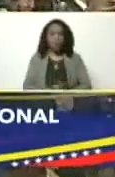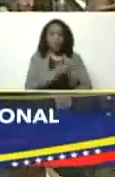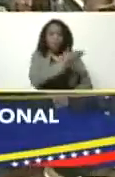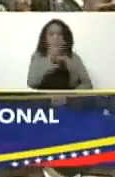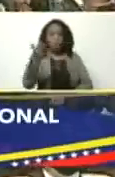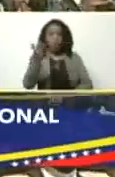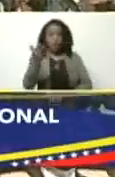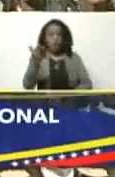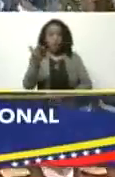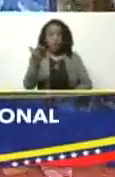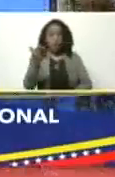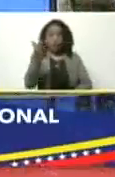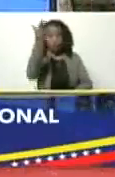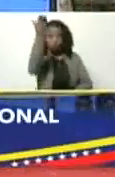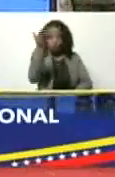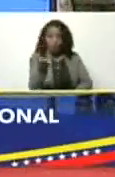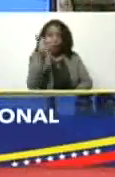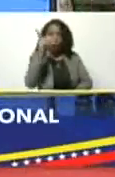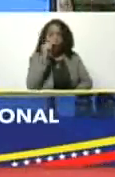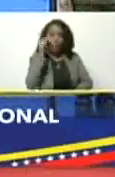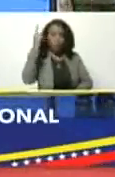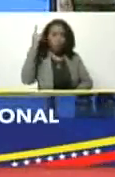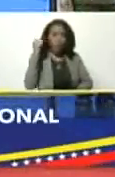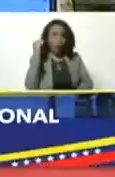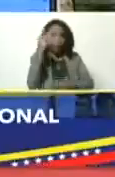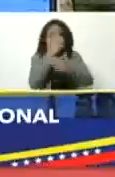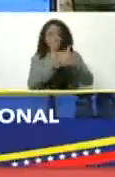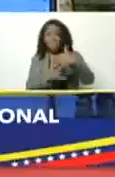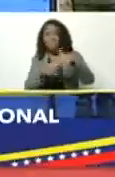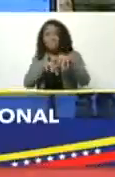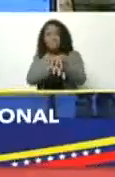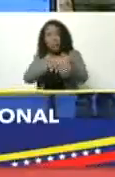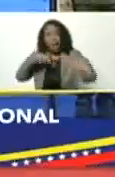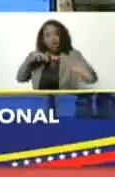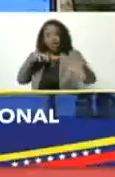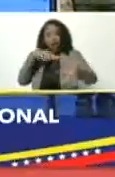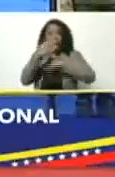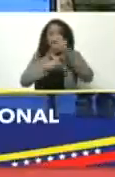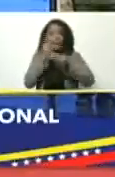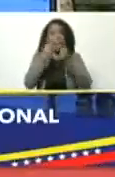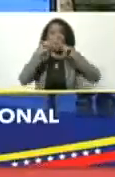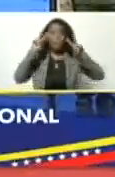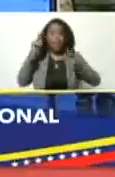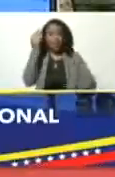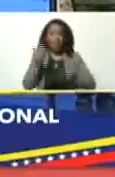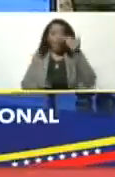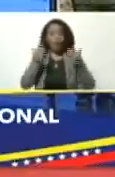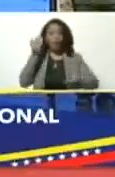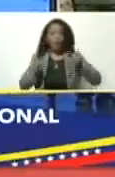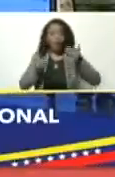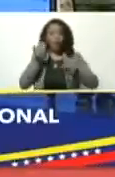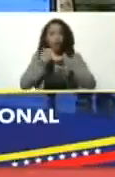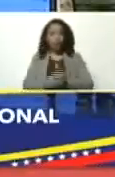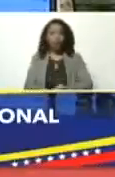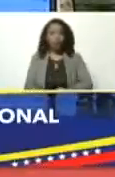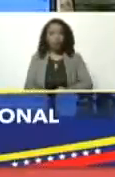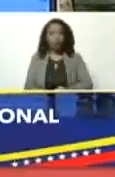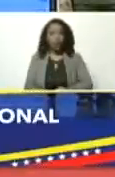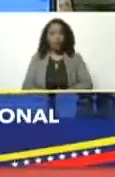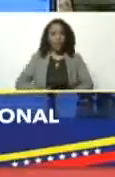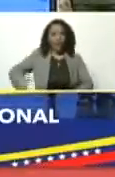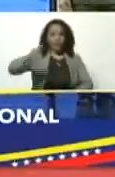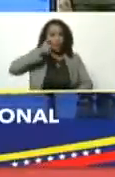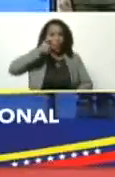Ustedes son, hombres y mujeres, la mayor garantía de la paz, de la estabilidad, de la